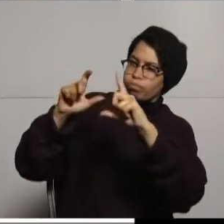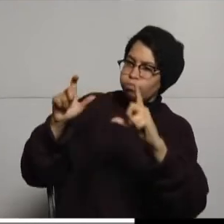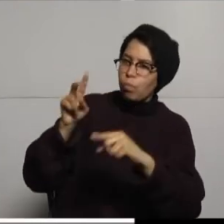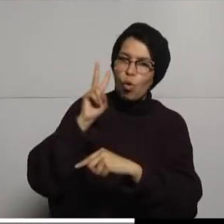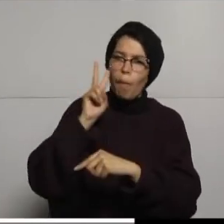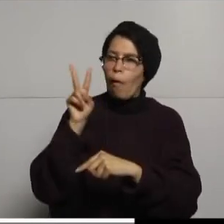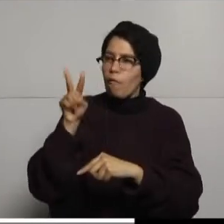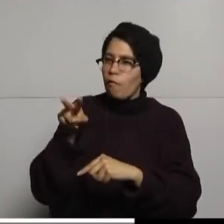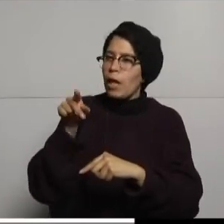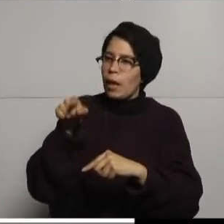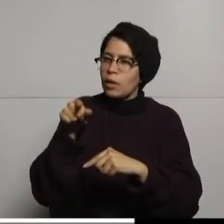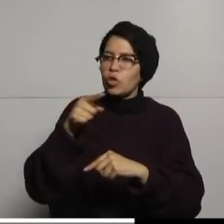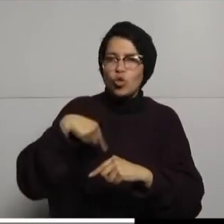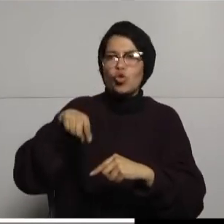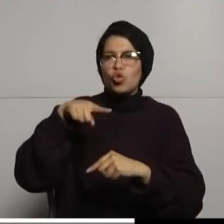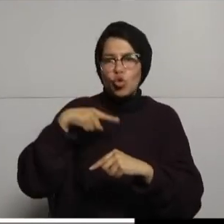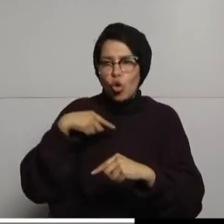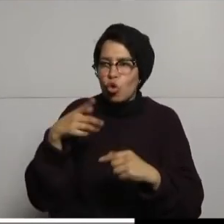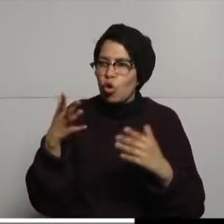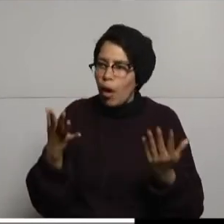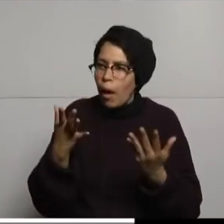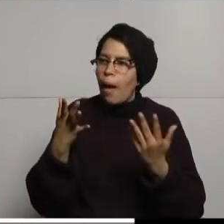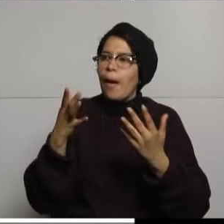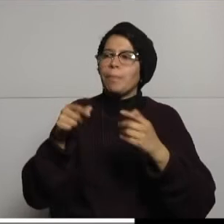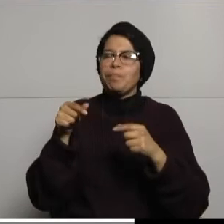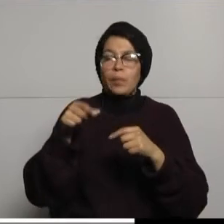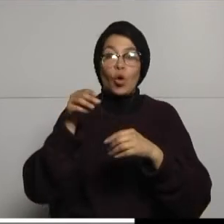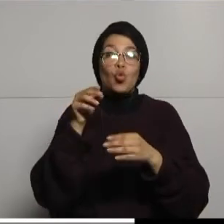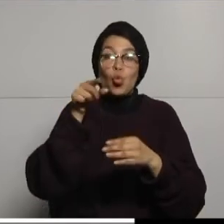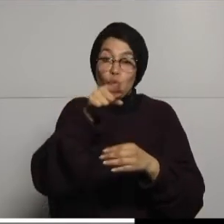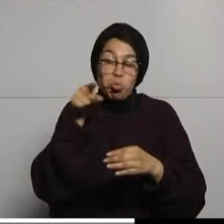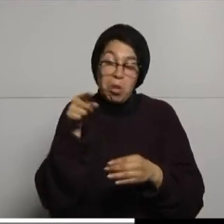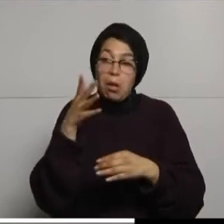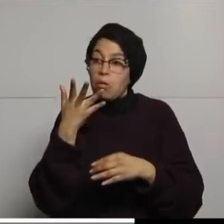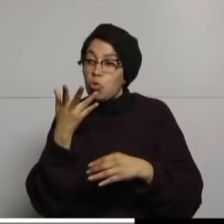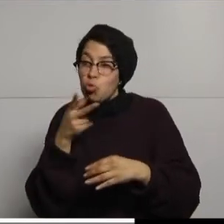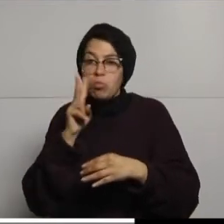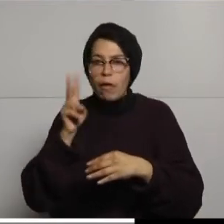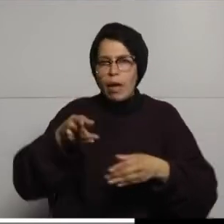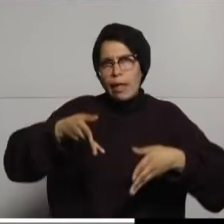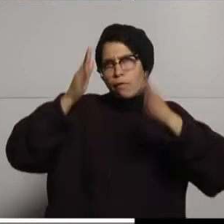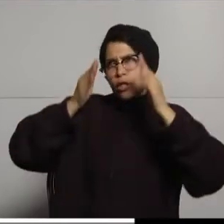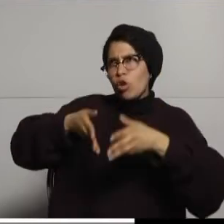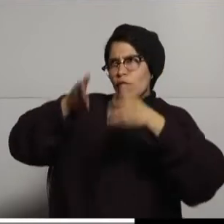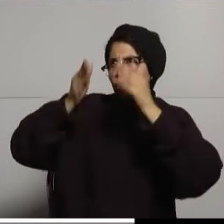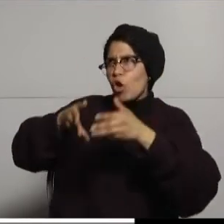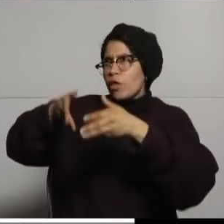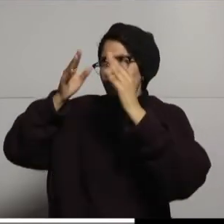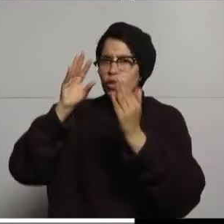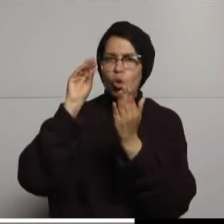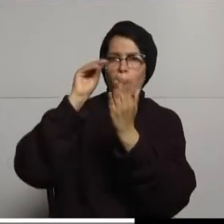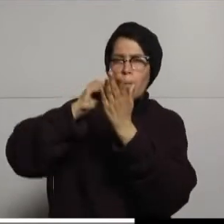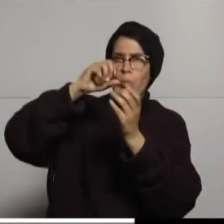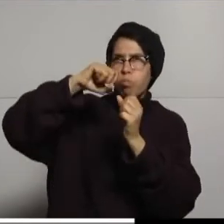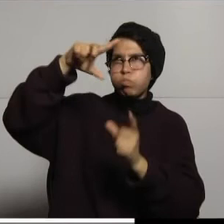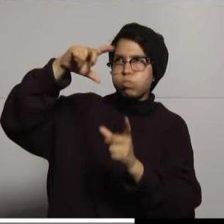en tiempos de pandemia. Busquen cartel urbano, los interesados, cartel urbano, la nueva banda de la